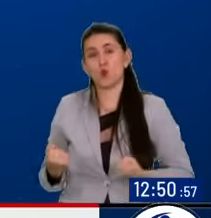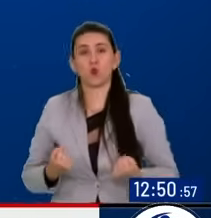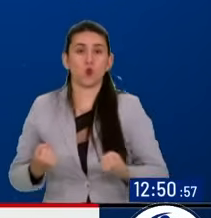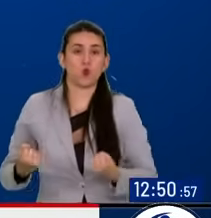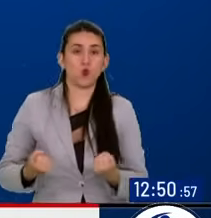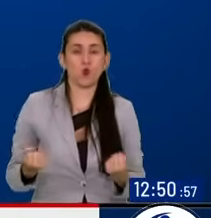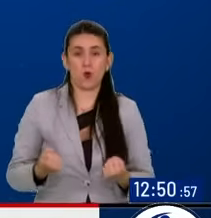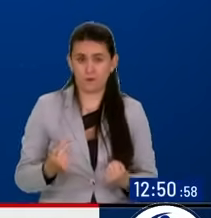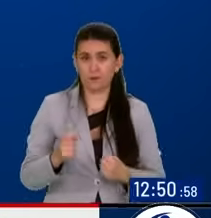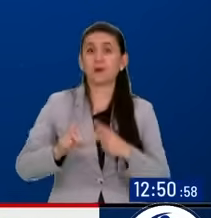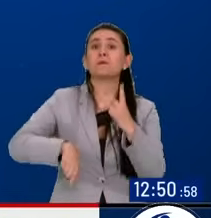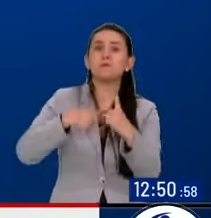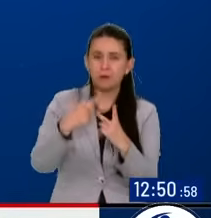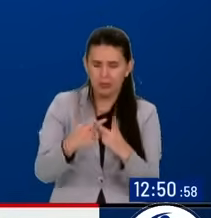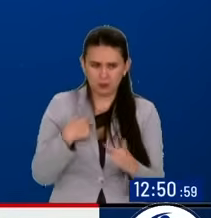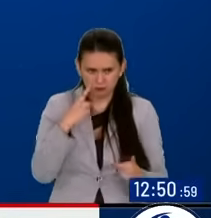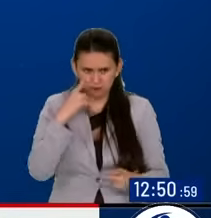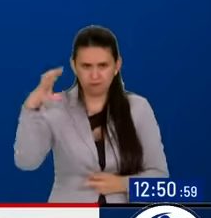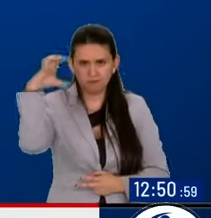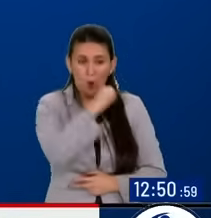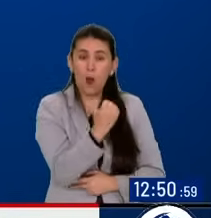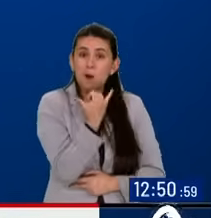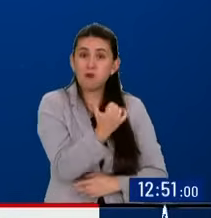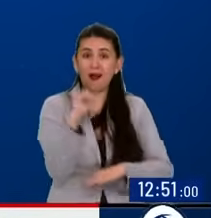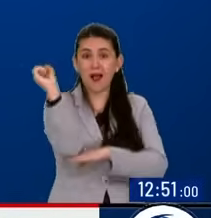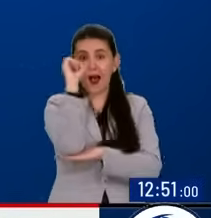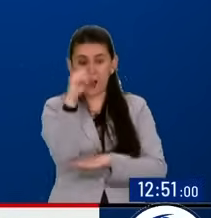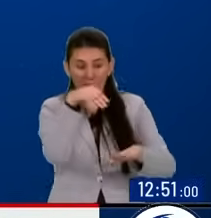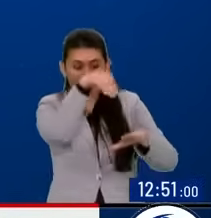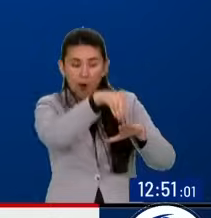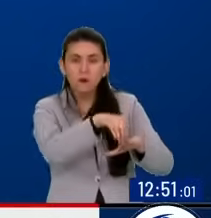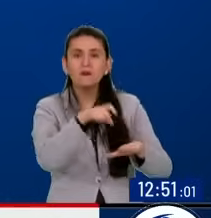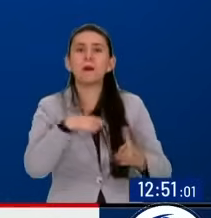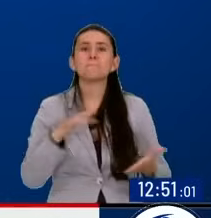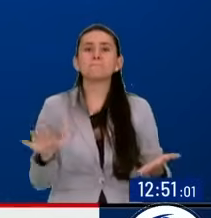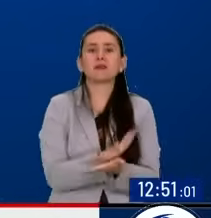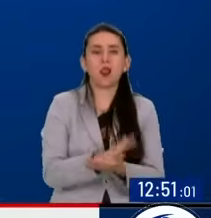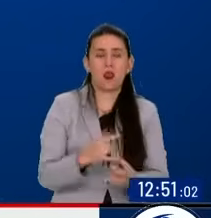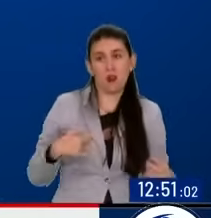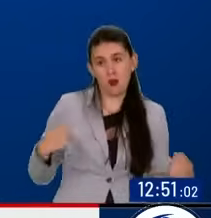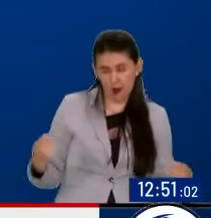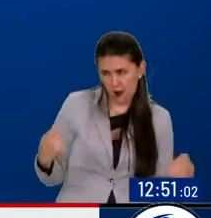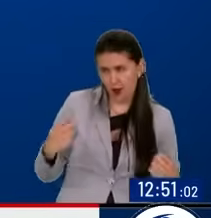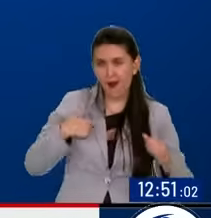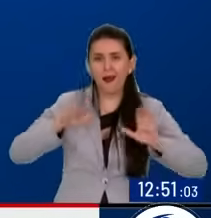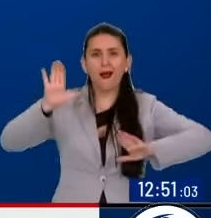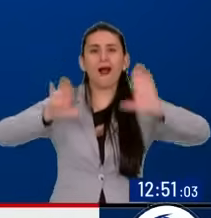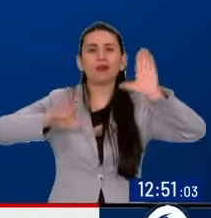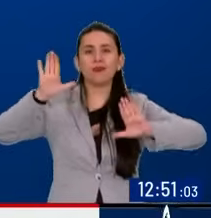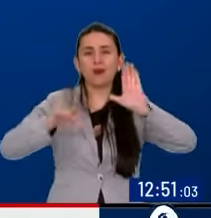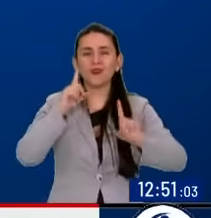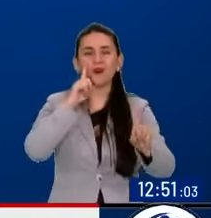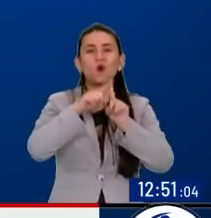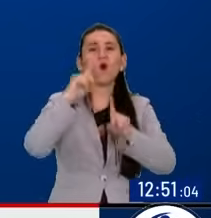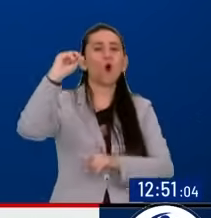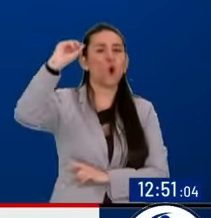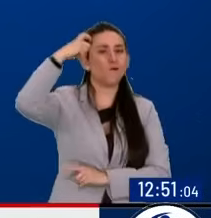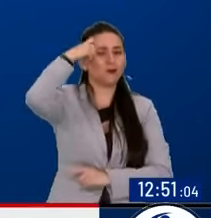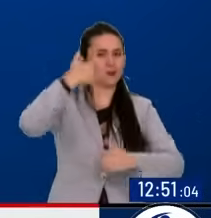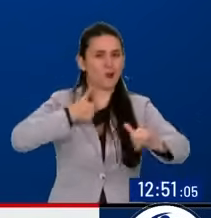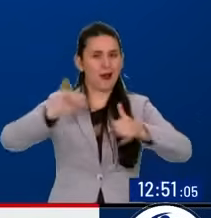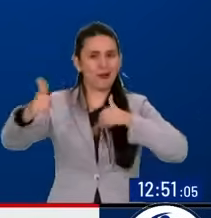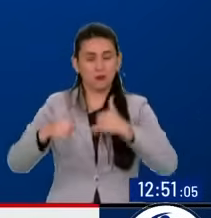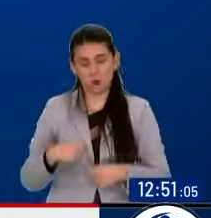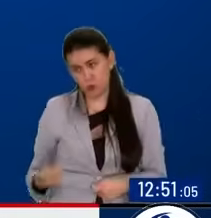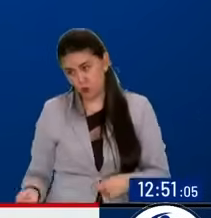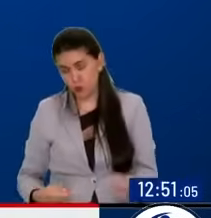le encontraron oculto en ese carro material propaganda política de una candidata a la gobernación de ese departamento